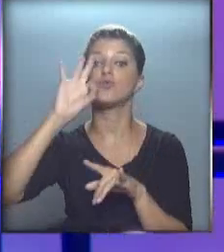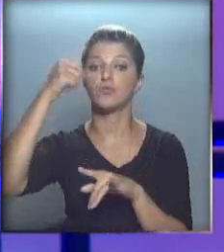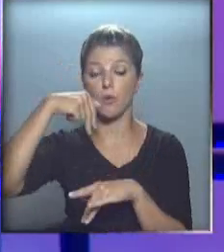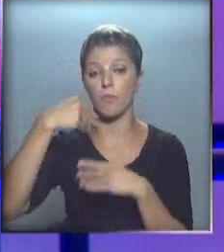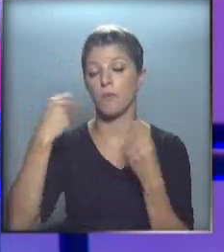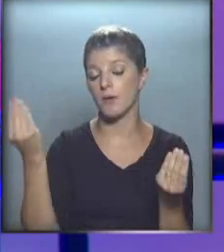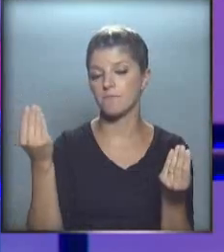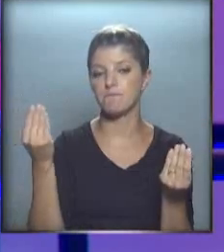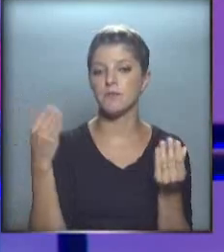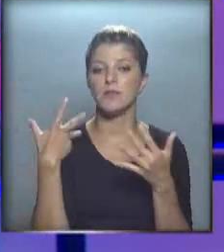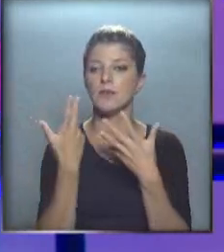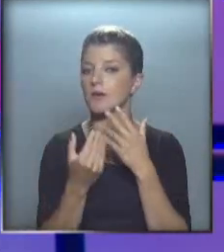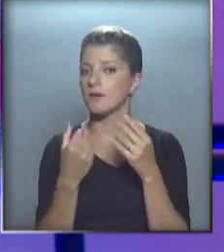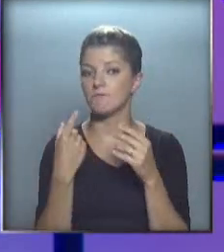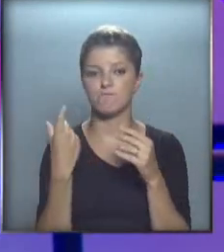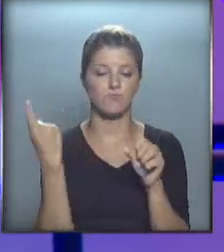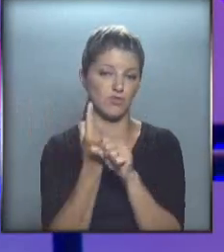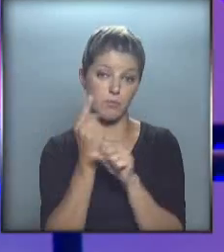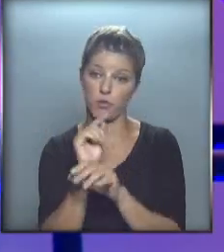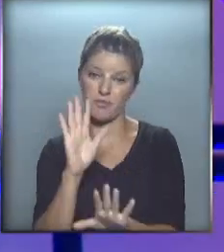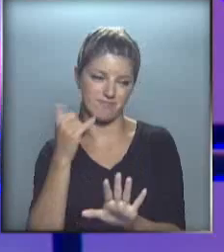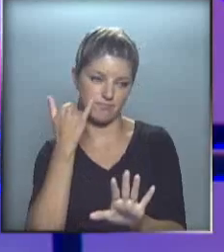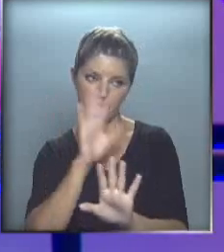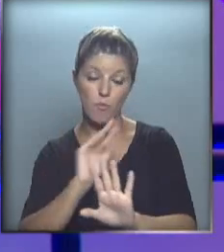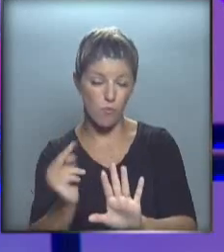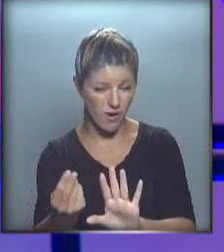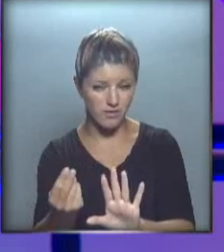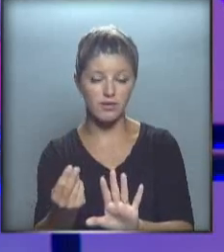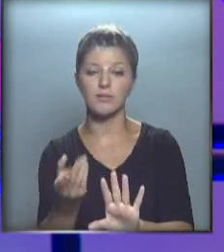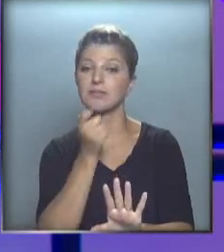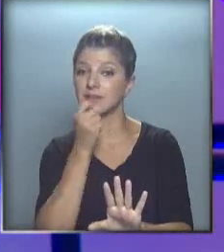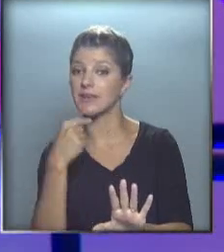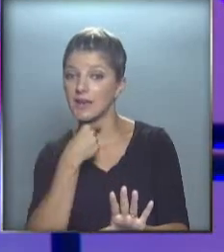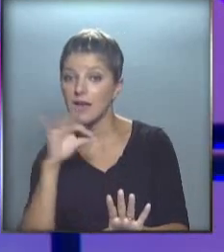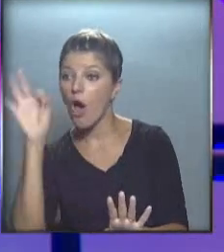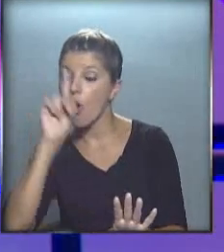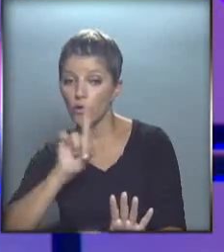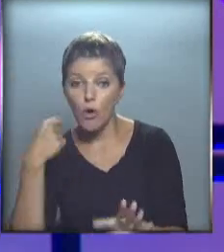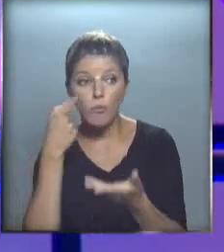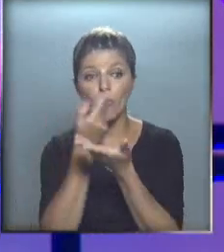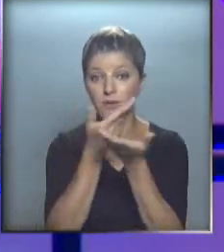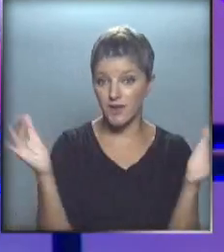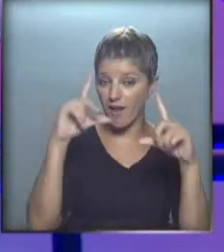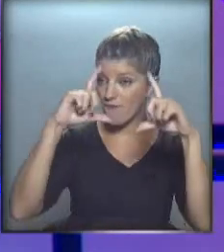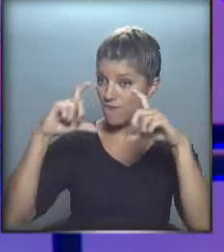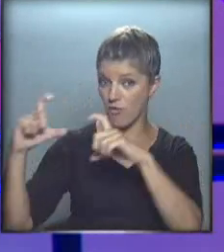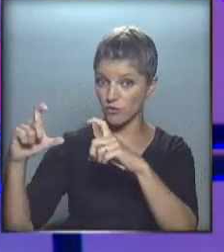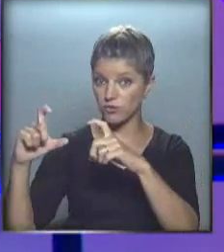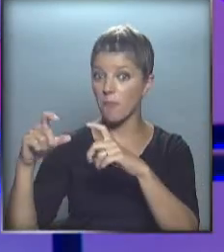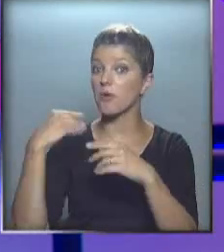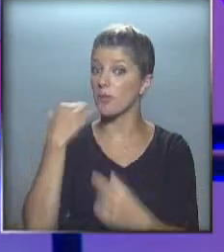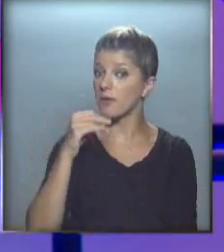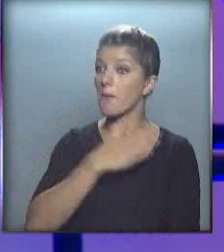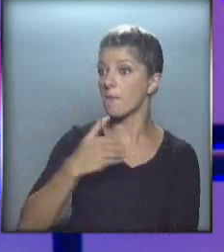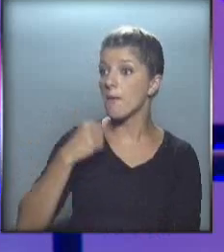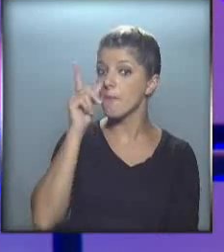nadie no se pudo consultar porque, ya estaba fallecida, si quería o no mostrar sus imágenes. En ese caso se debió haber preguntado a sus